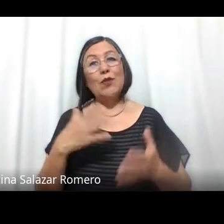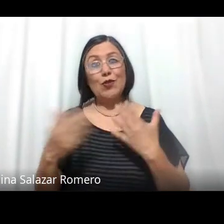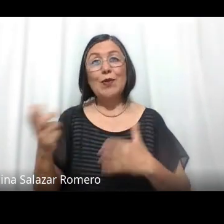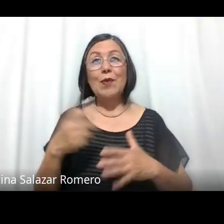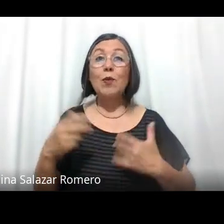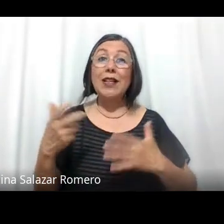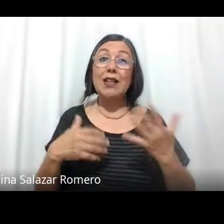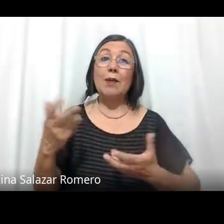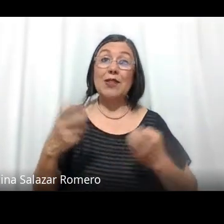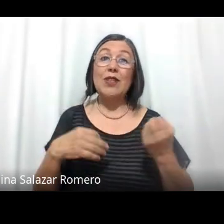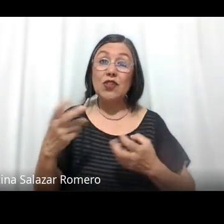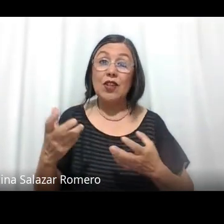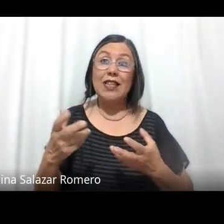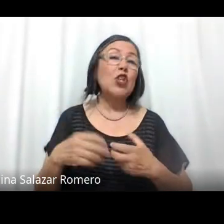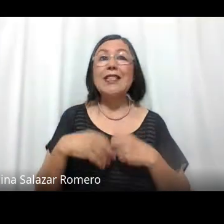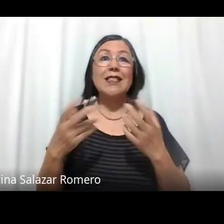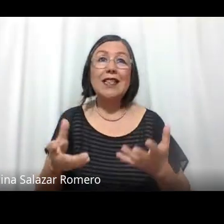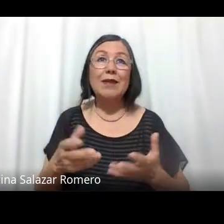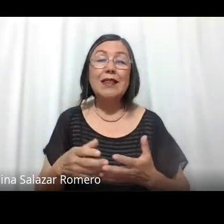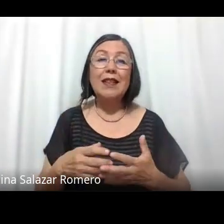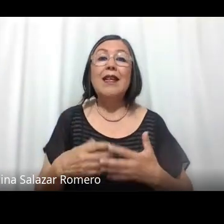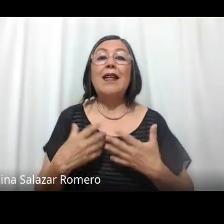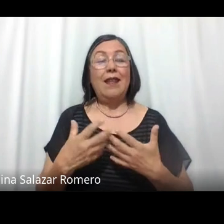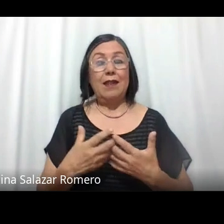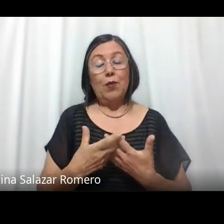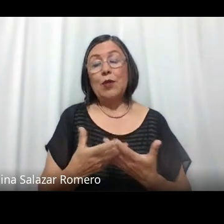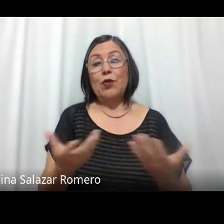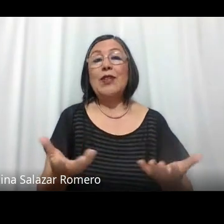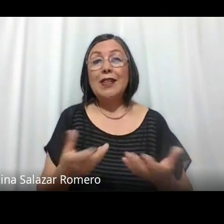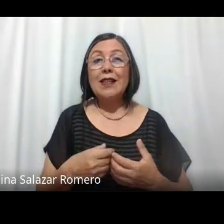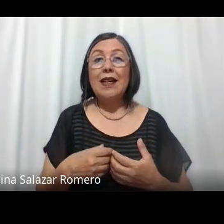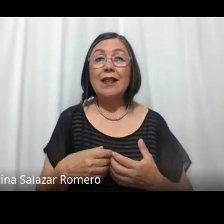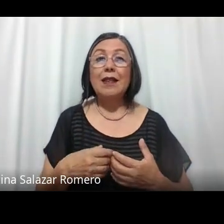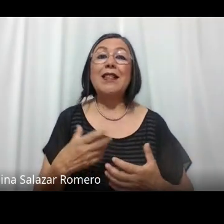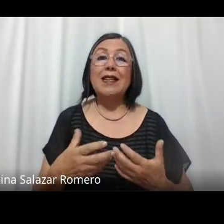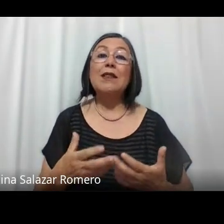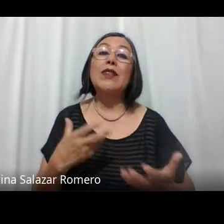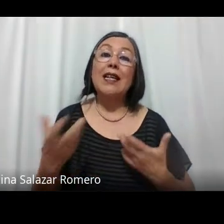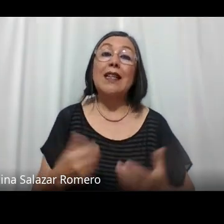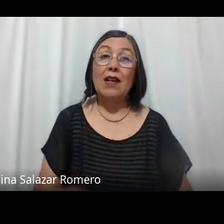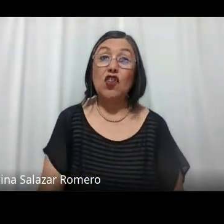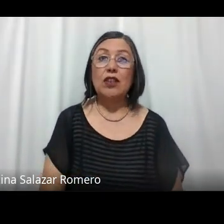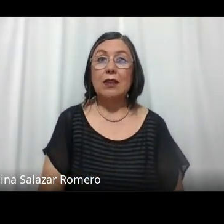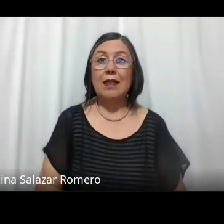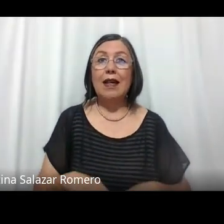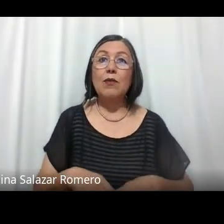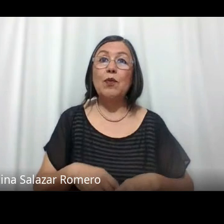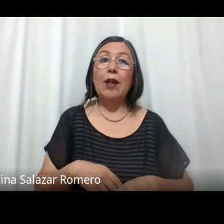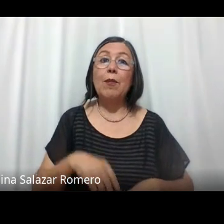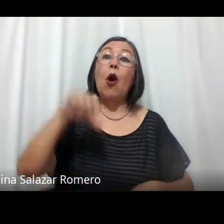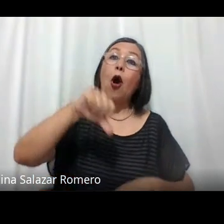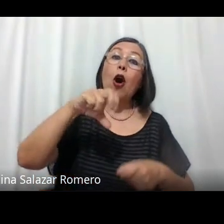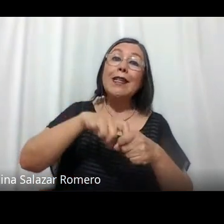cuando nosotros vamos a comunicar con la persona sorda, no necesariamente podemos utilizar de manera simultánea la voz, que digamos,